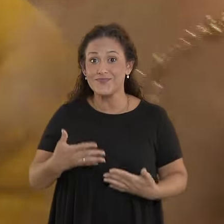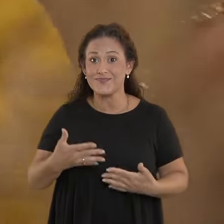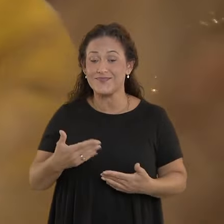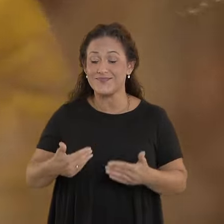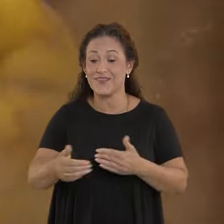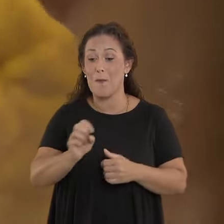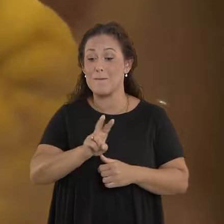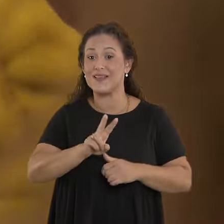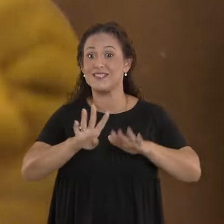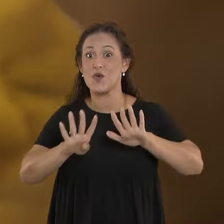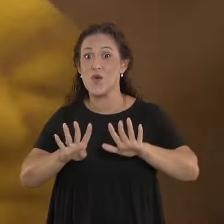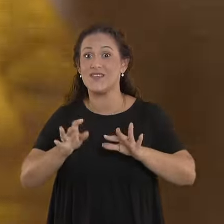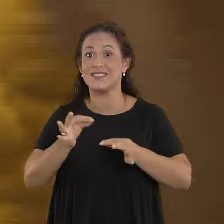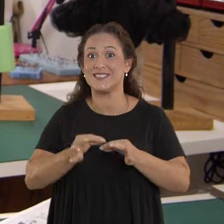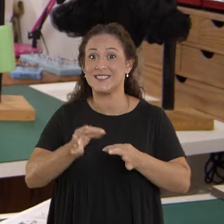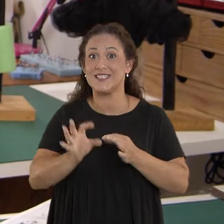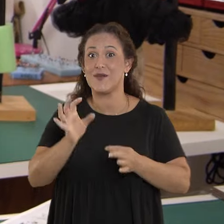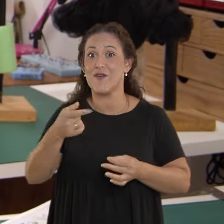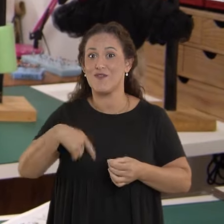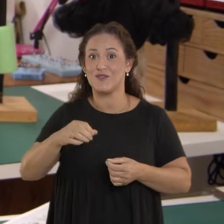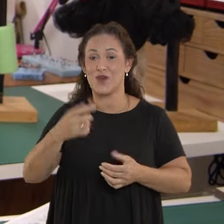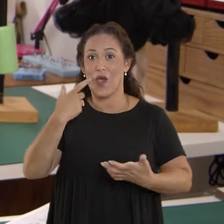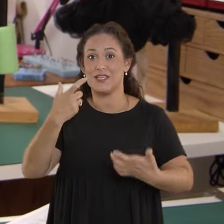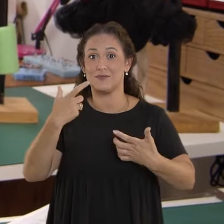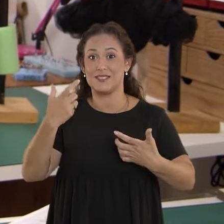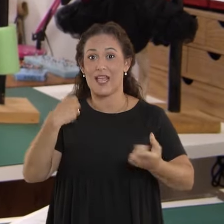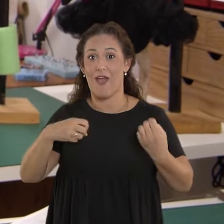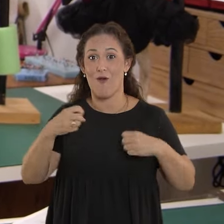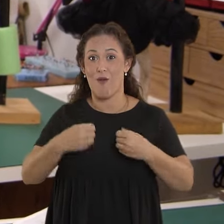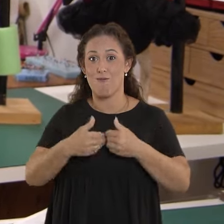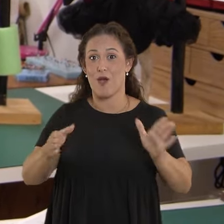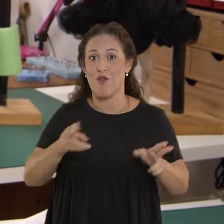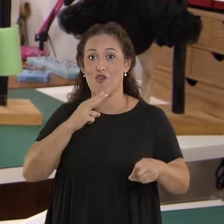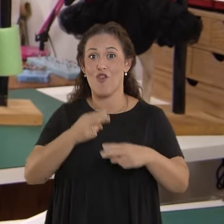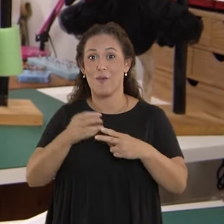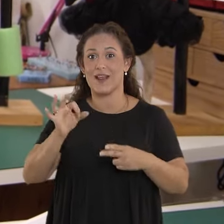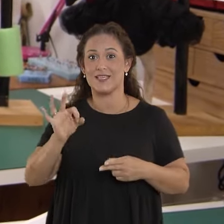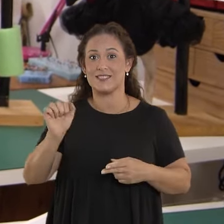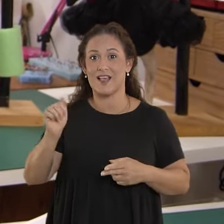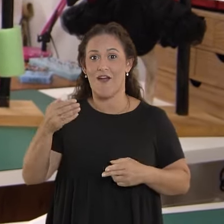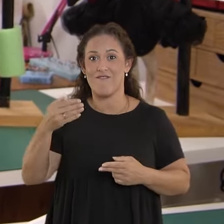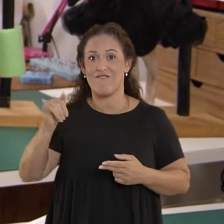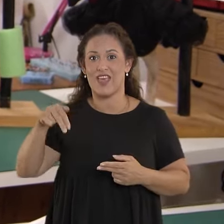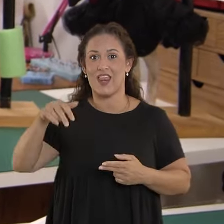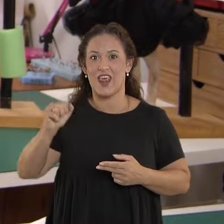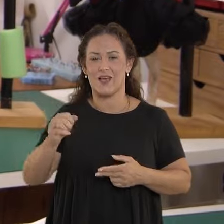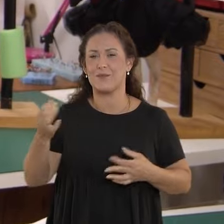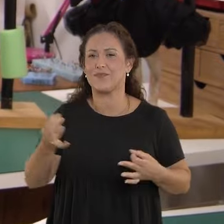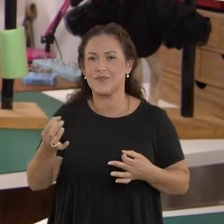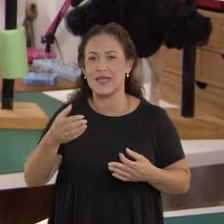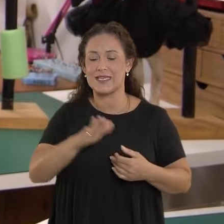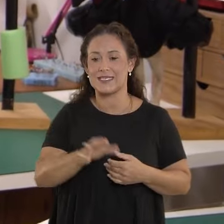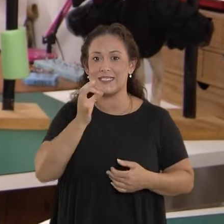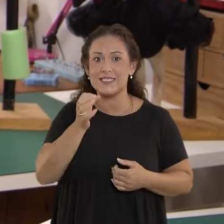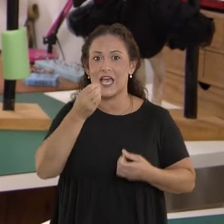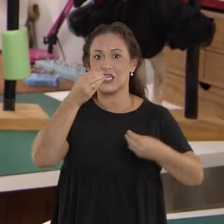Ahora, el día 29 de septiembre, vamos a estrenar un espectáculo que se llama Sabina. Es la historia de una